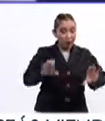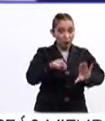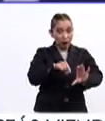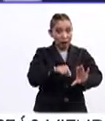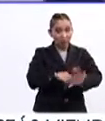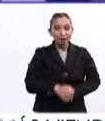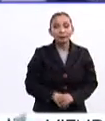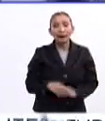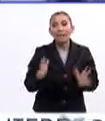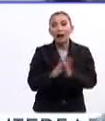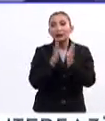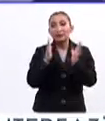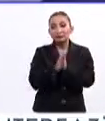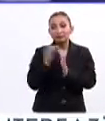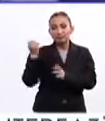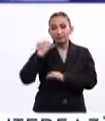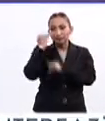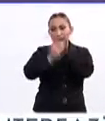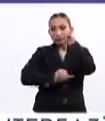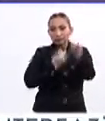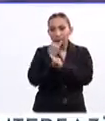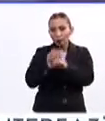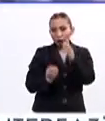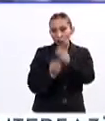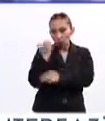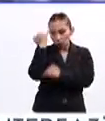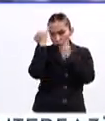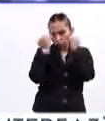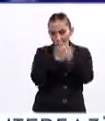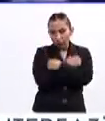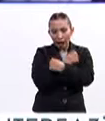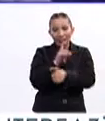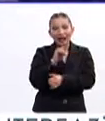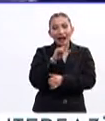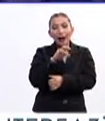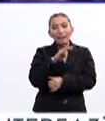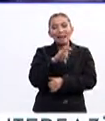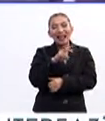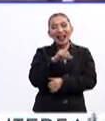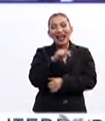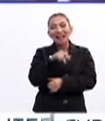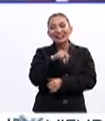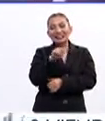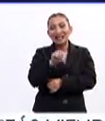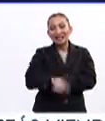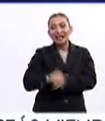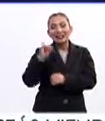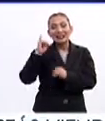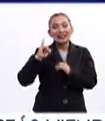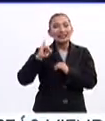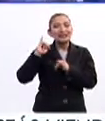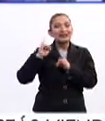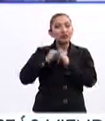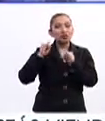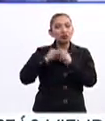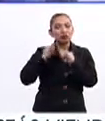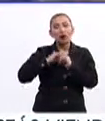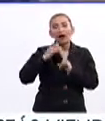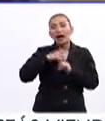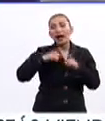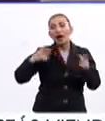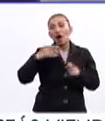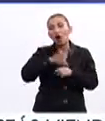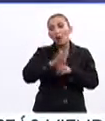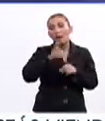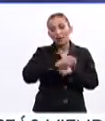computadoras. Participante en el Congreso Internacional de Innovación Educativa, Diana Velázquez, del Politécnico Gran Colombiano, comparte con la Agencia Informativa